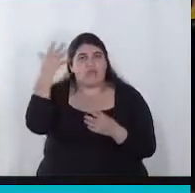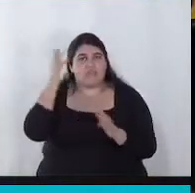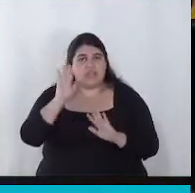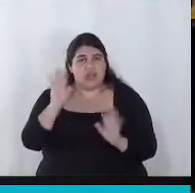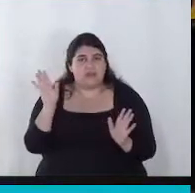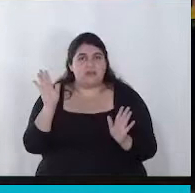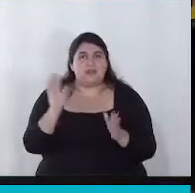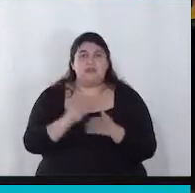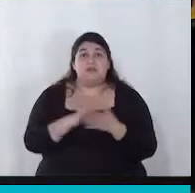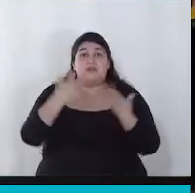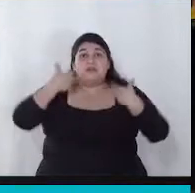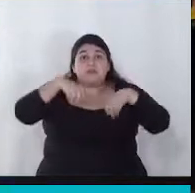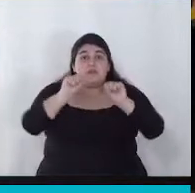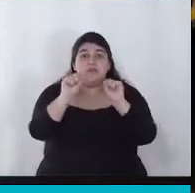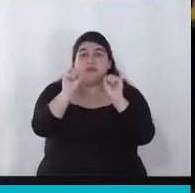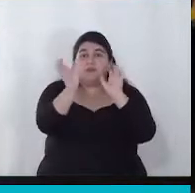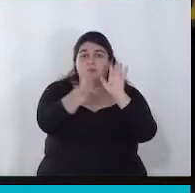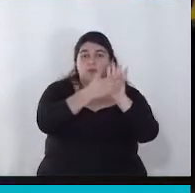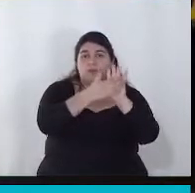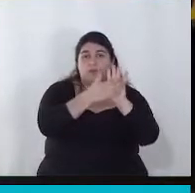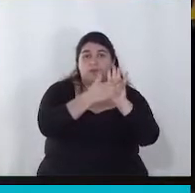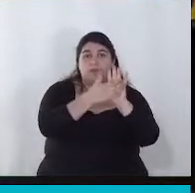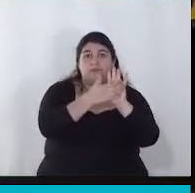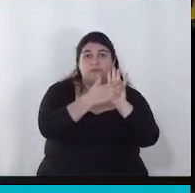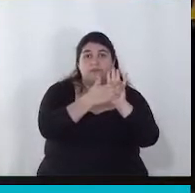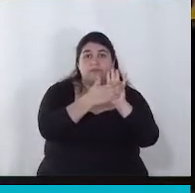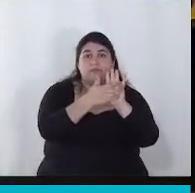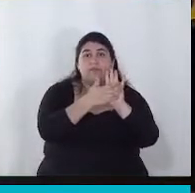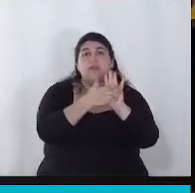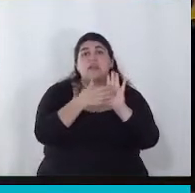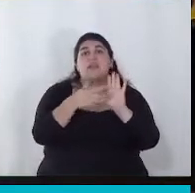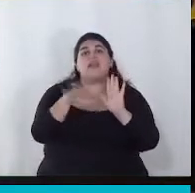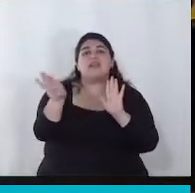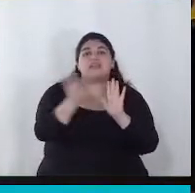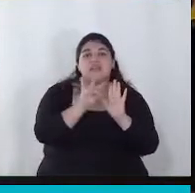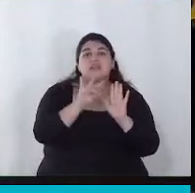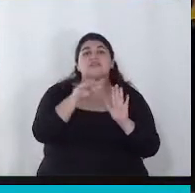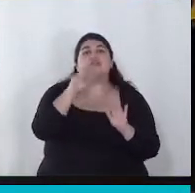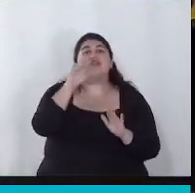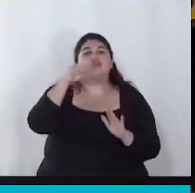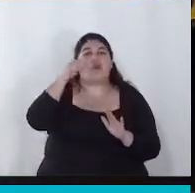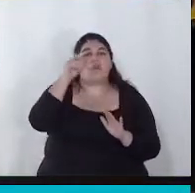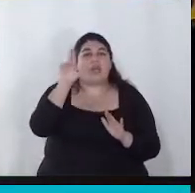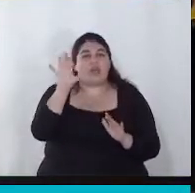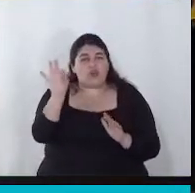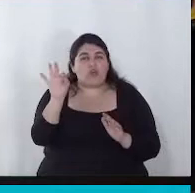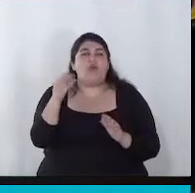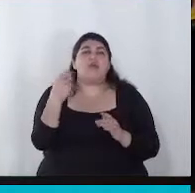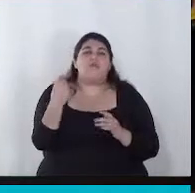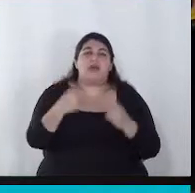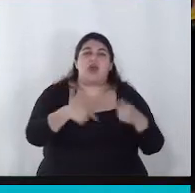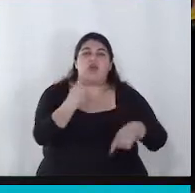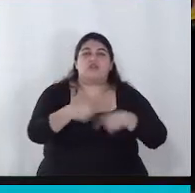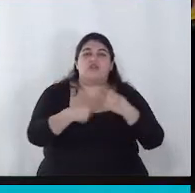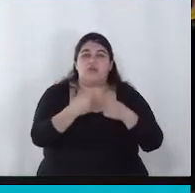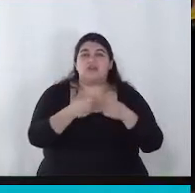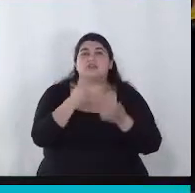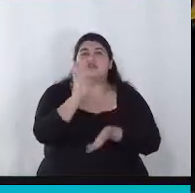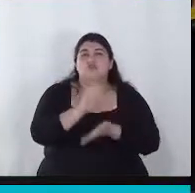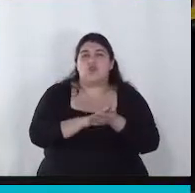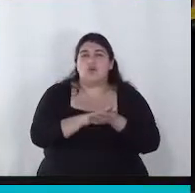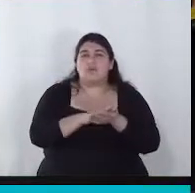aparece estos dos renglones design hacia el doctor marcelo romero para continuar con el trámite de las presentes actuaciones